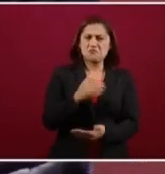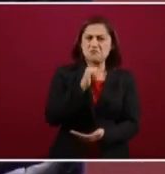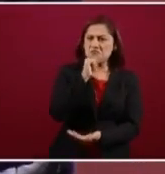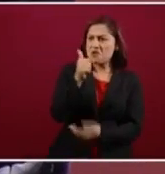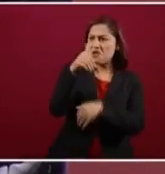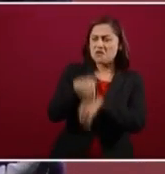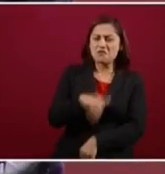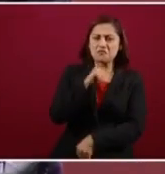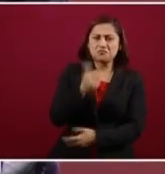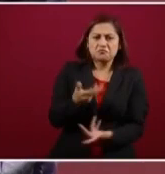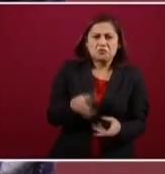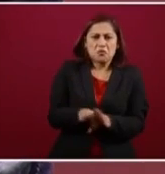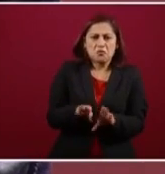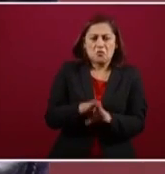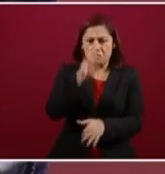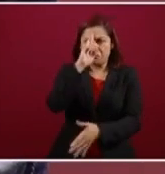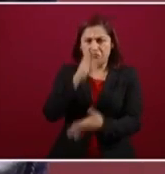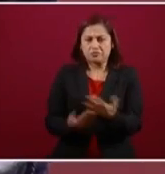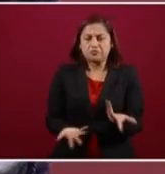hay ninguna contradicción.